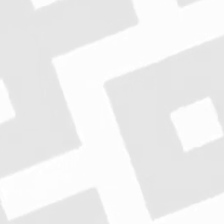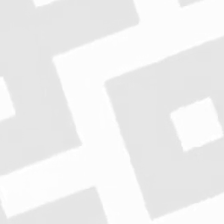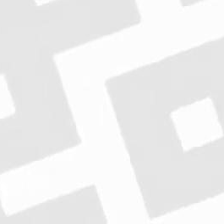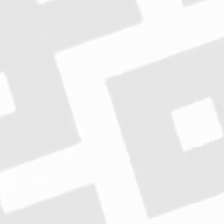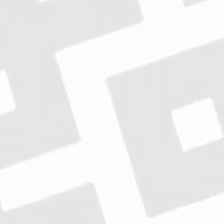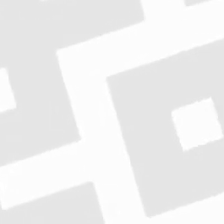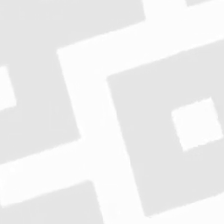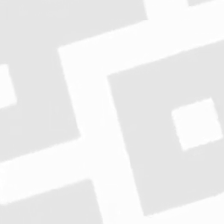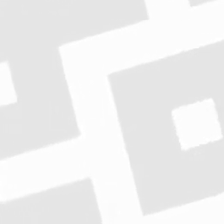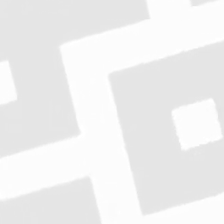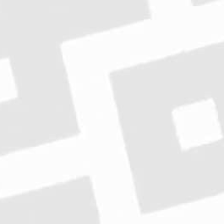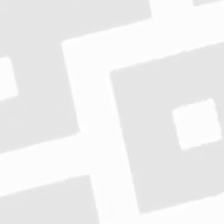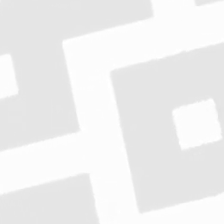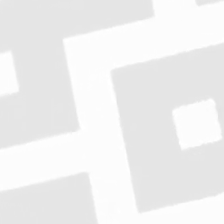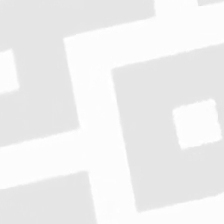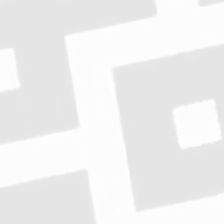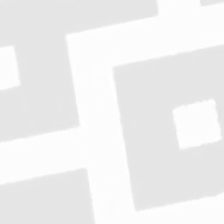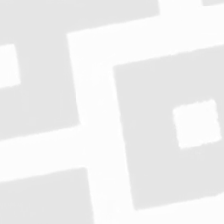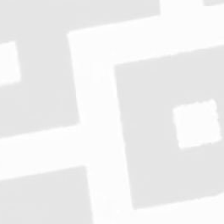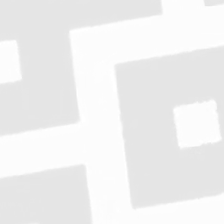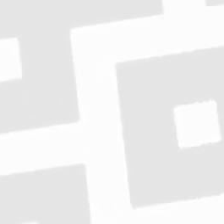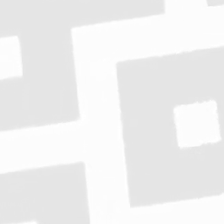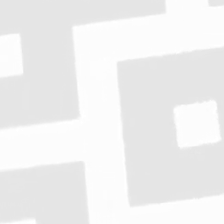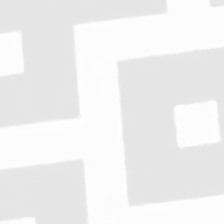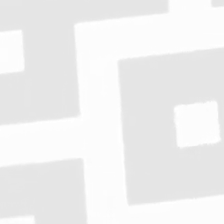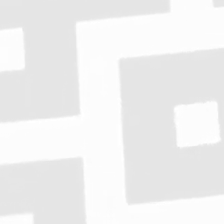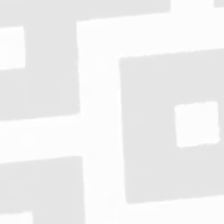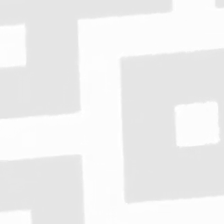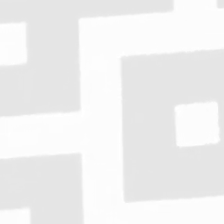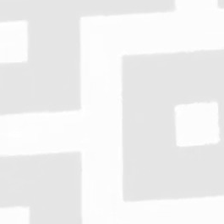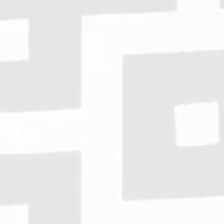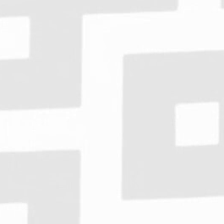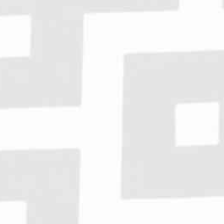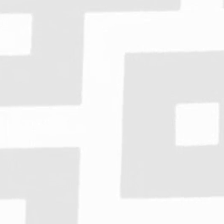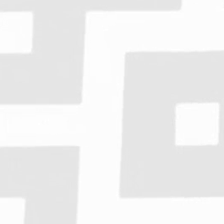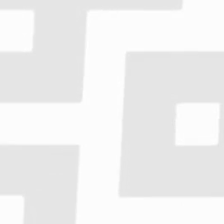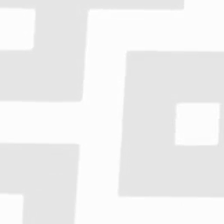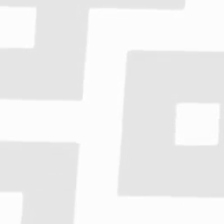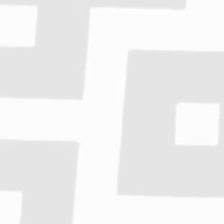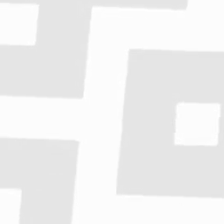Estrategia estatal contra el coronavirus. Actualización en Veracruz.